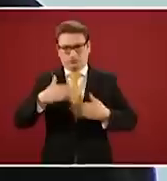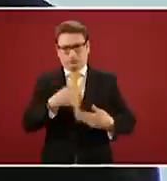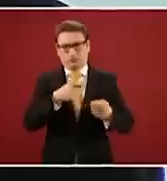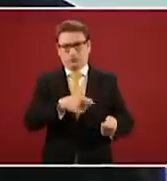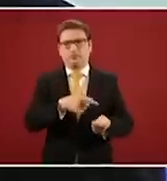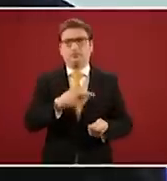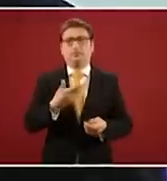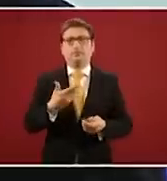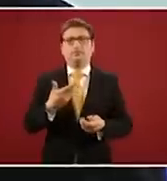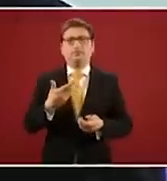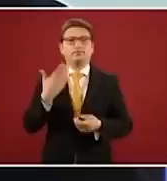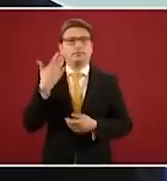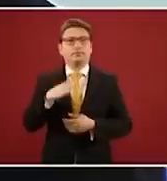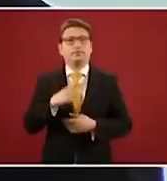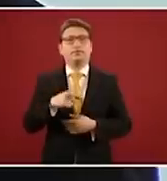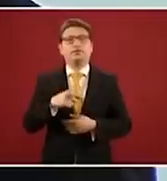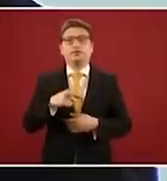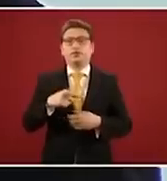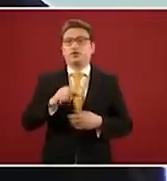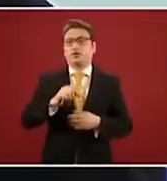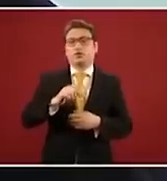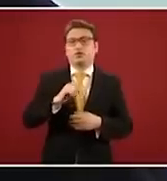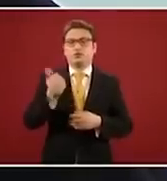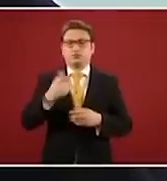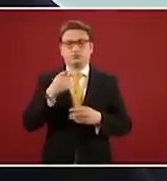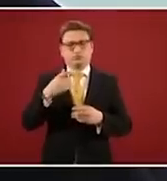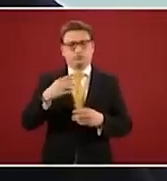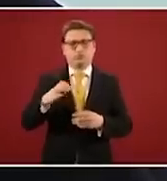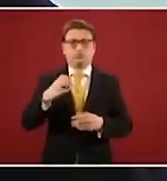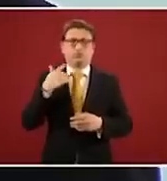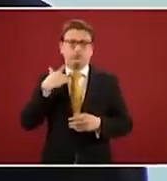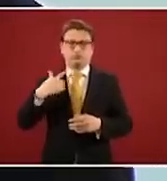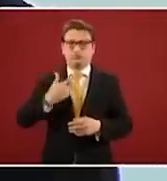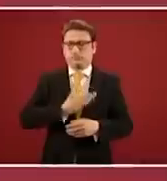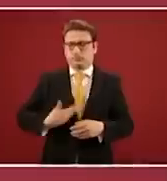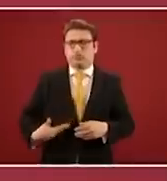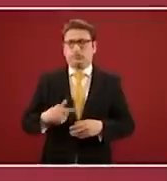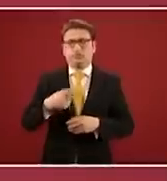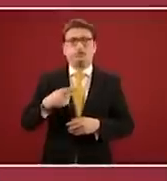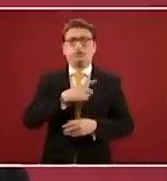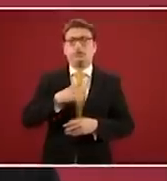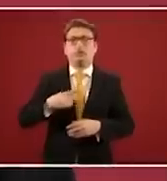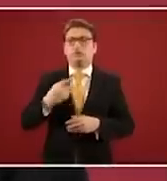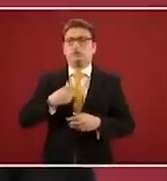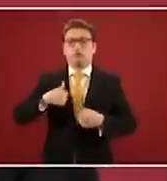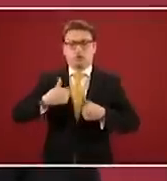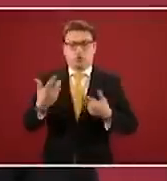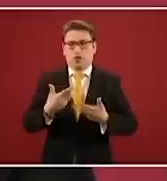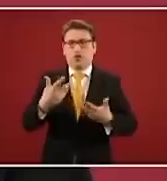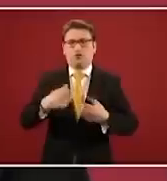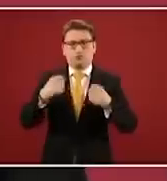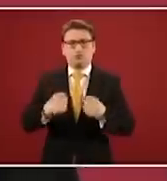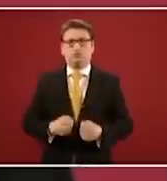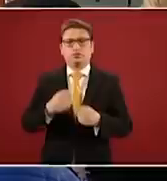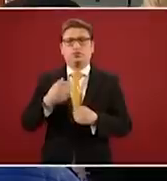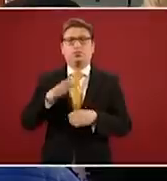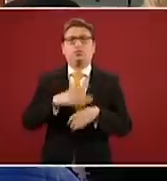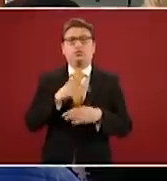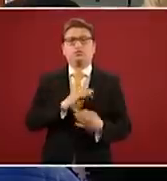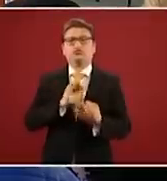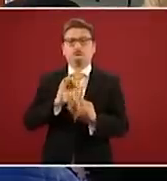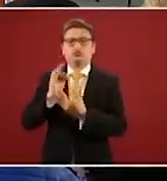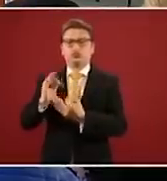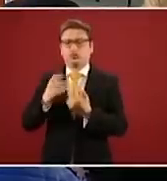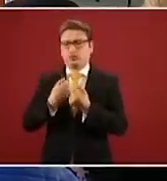urnas. A diferencia de otros sexenios que requerían legitimarse a partir de un ejercicio de combate a